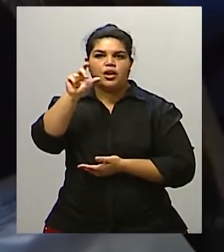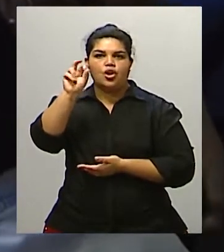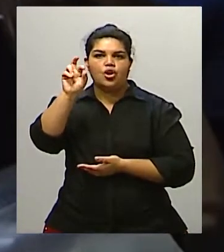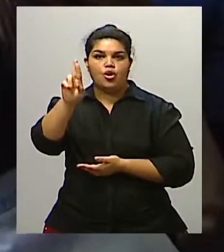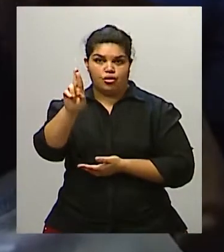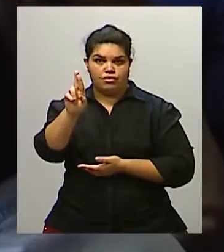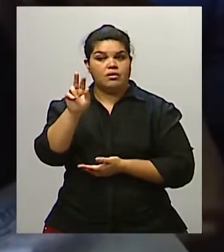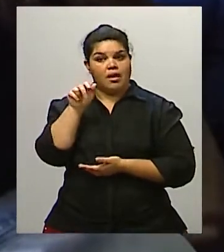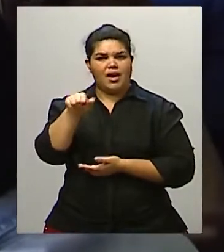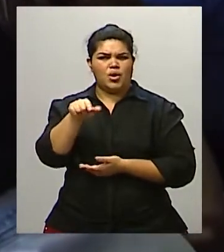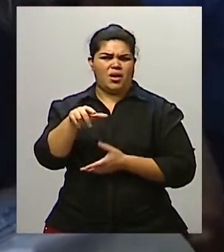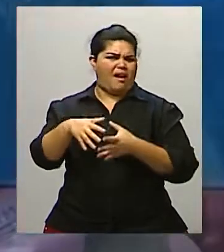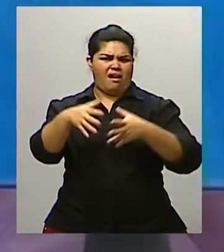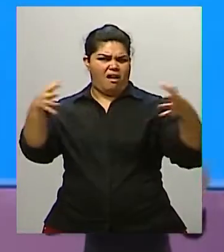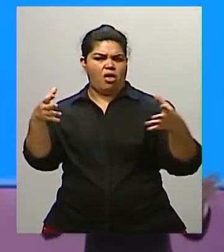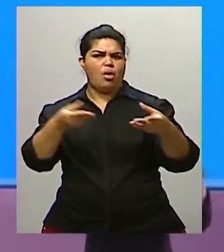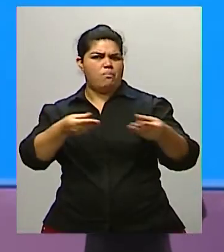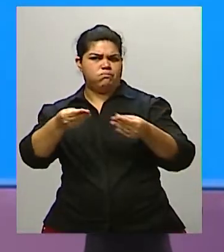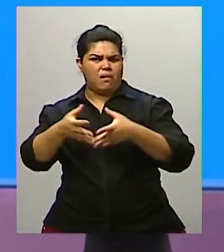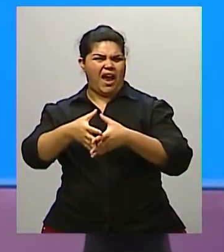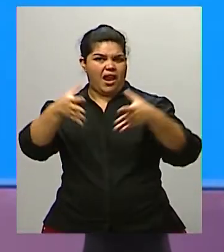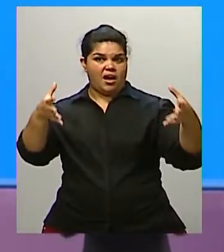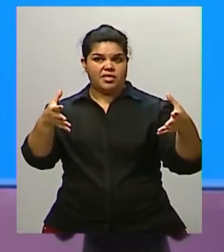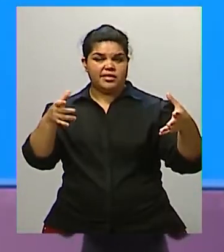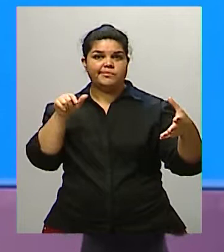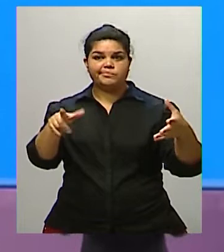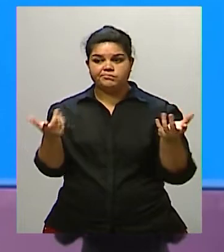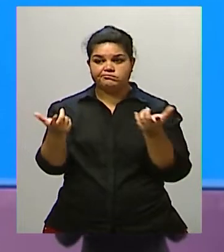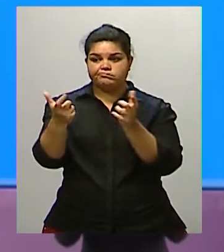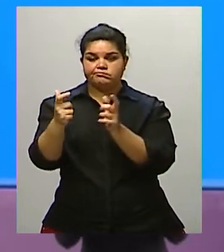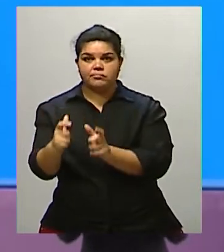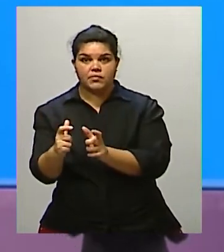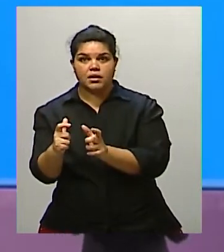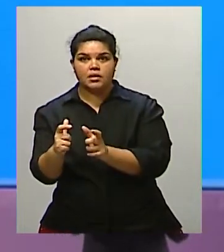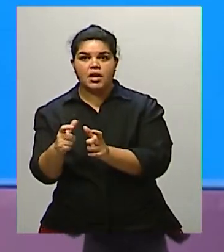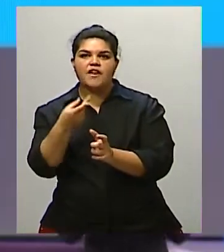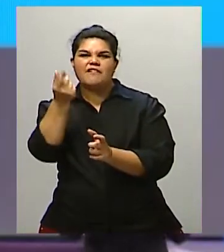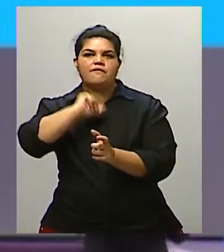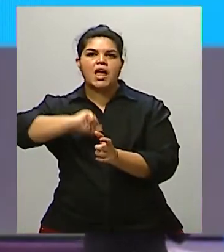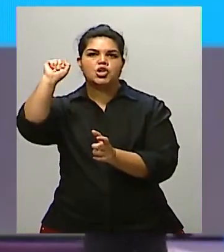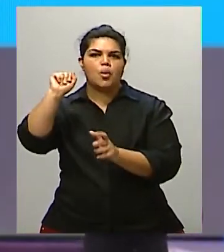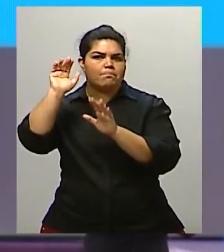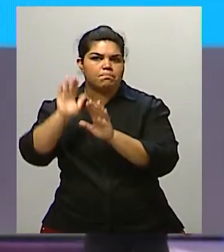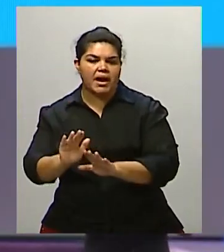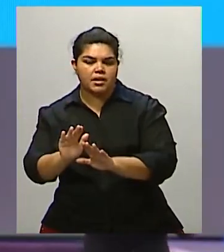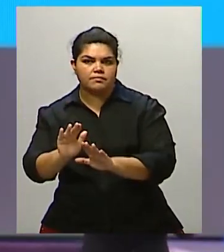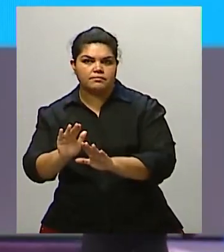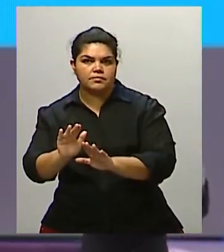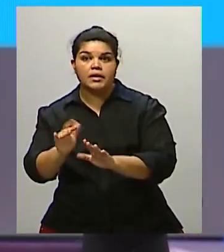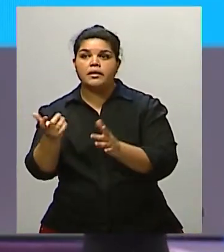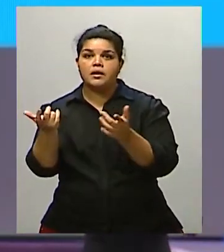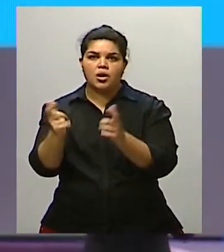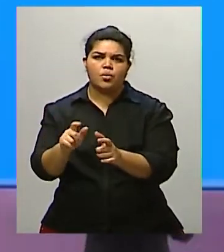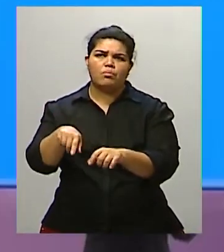población, para discutir sobre cómo frenar la inflación. Una hora después de que Pagani dejó